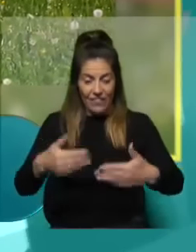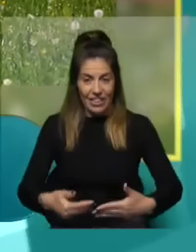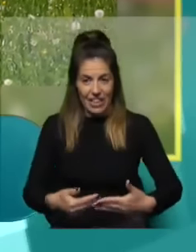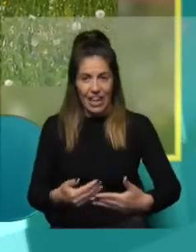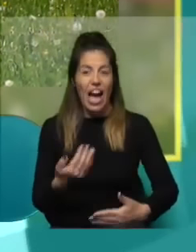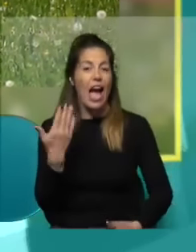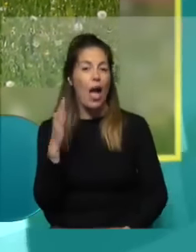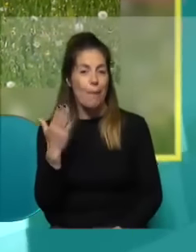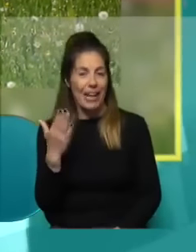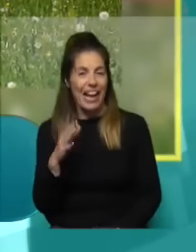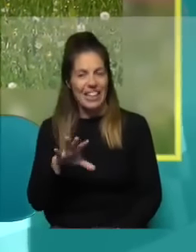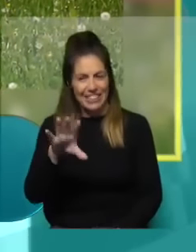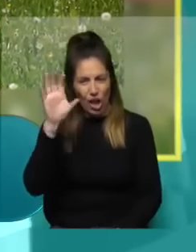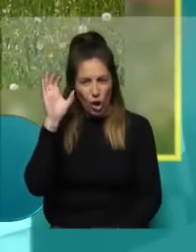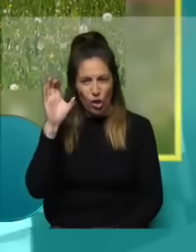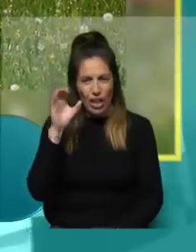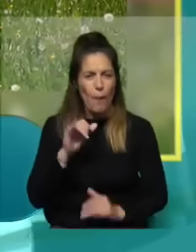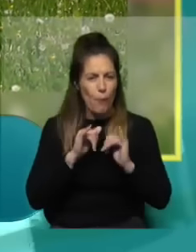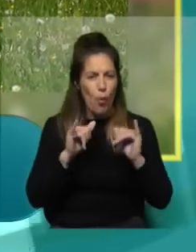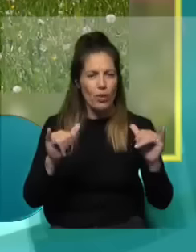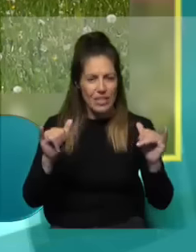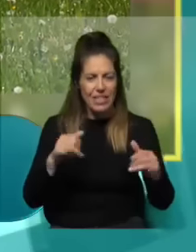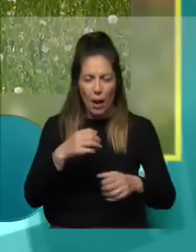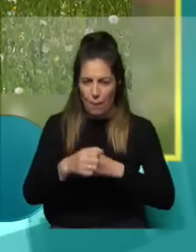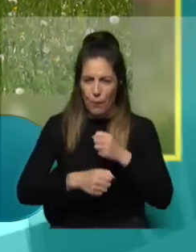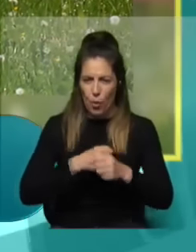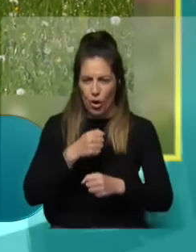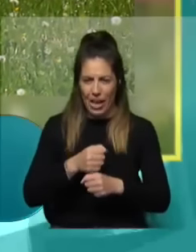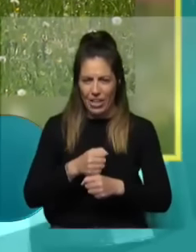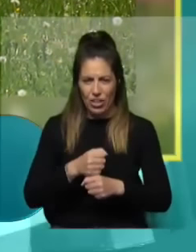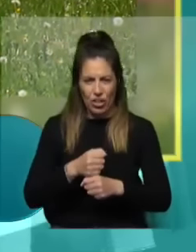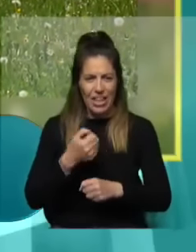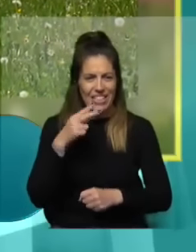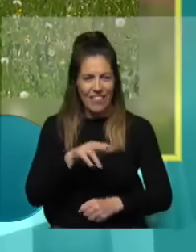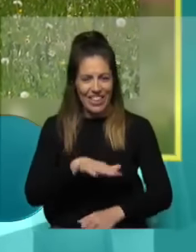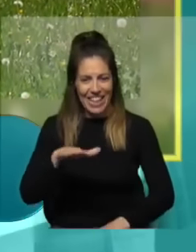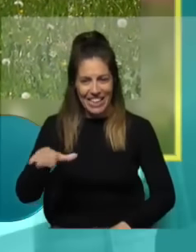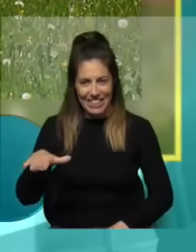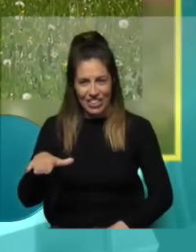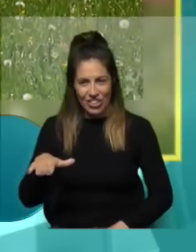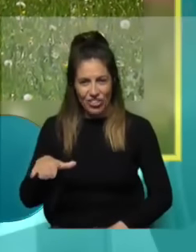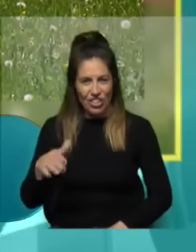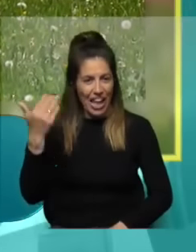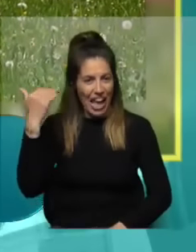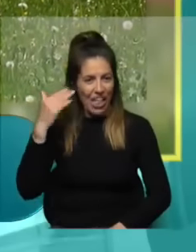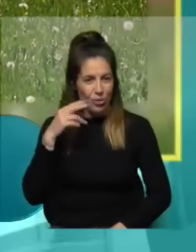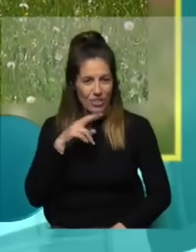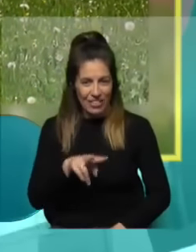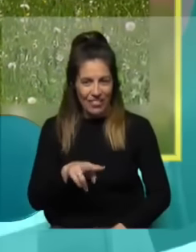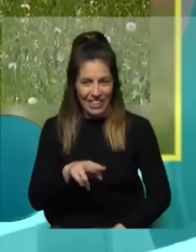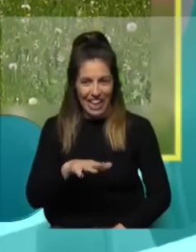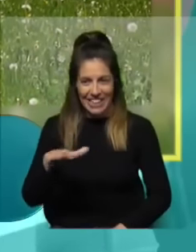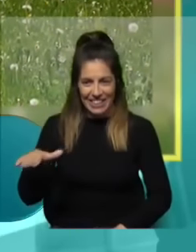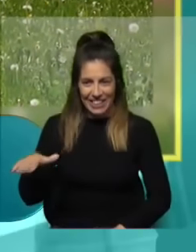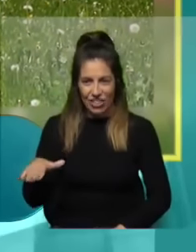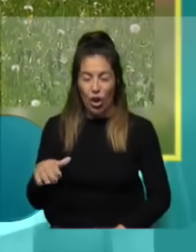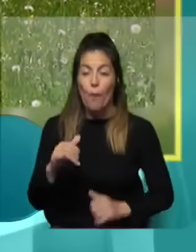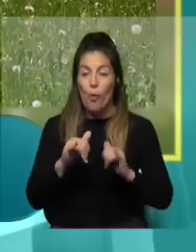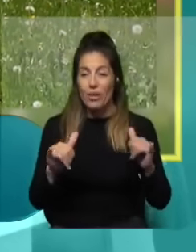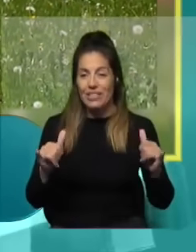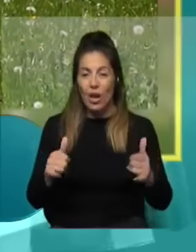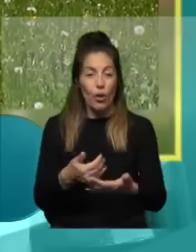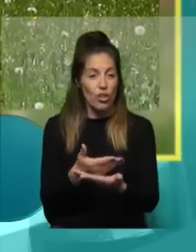espejada. ¿Te acuerdas que había una publicidad, incluso por muchos años, de que se veían niños? Sí. Eran adultos y se veían niños. Eso cuando refleja